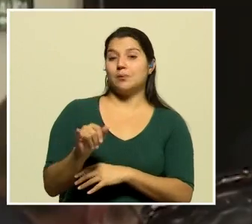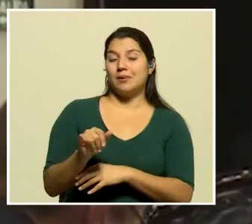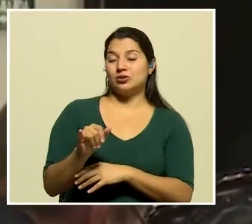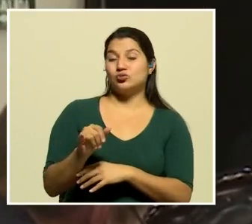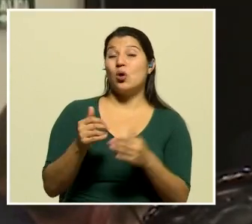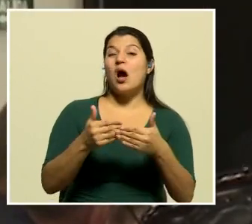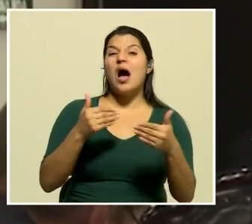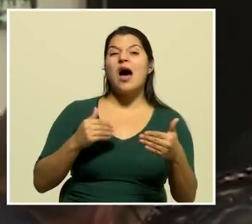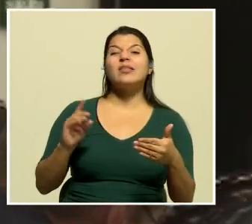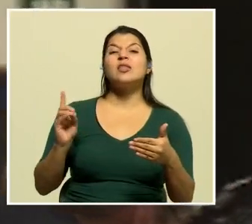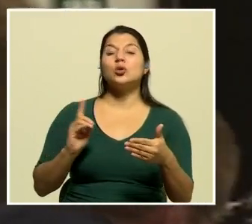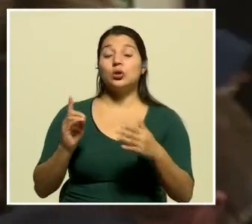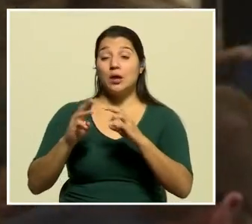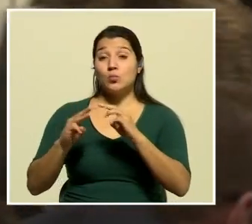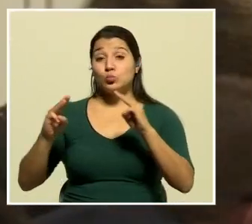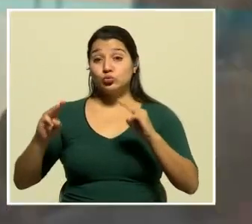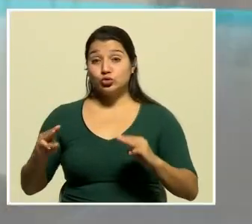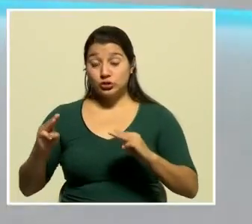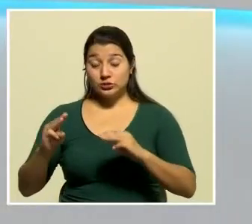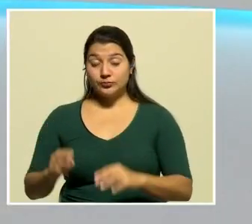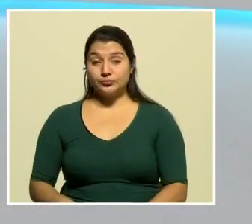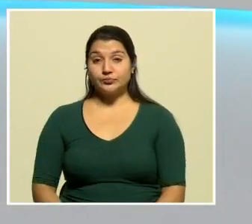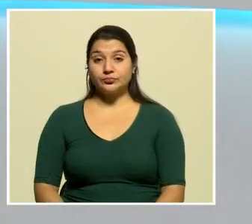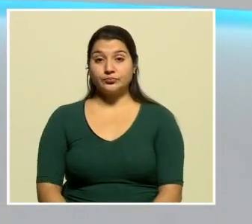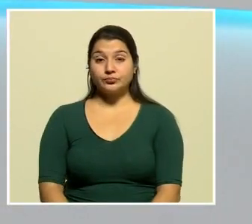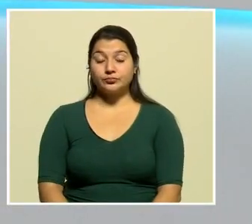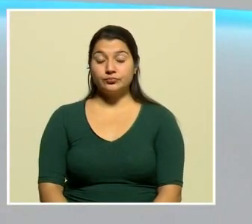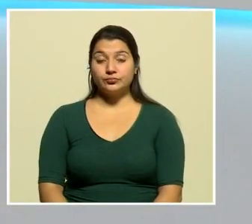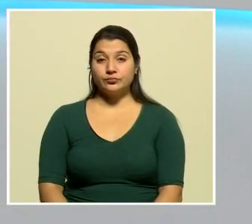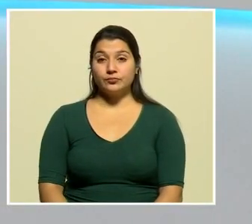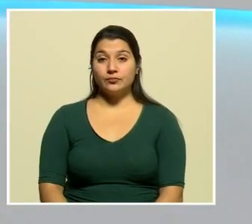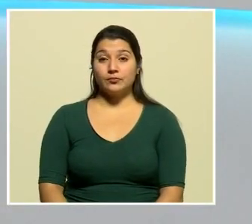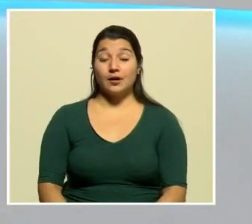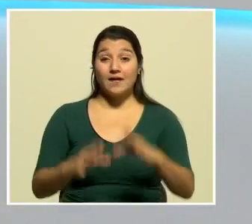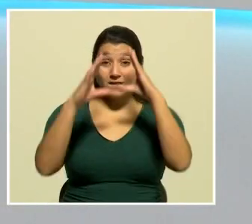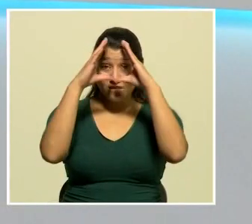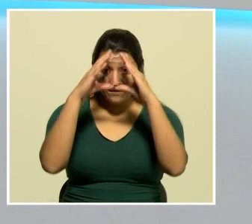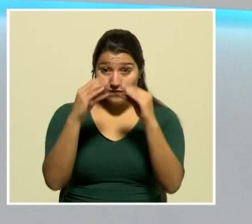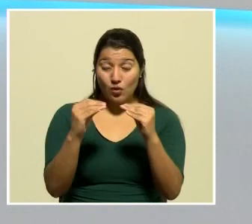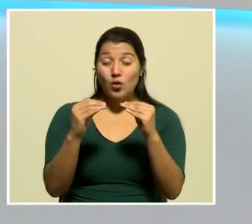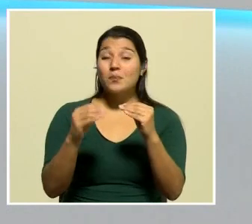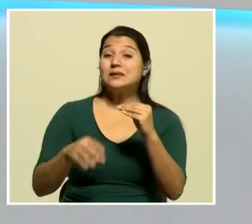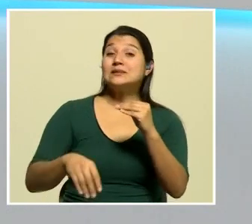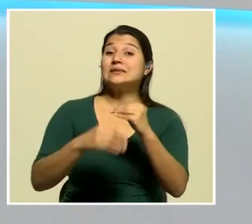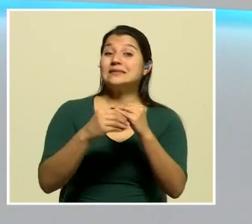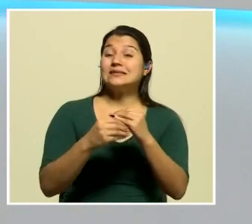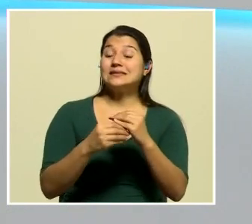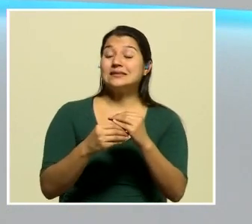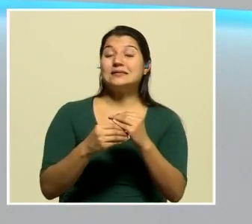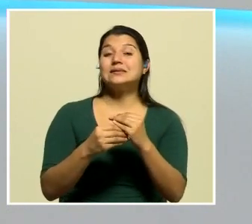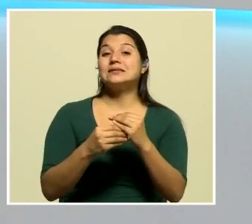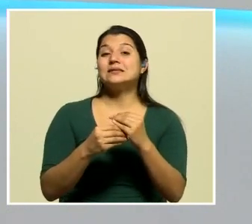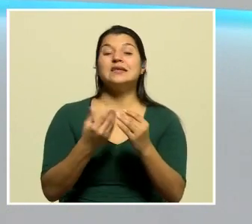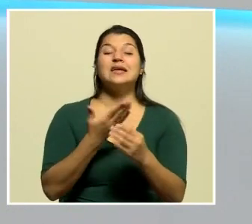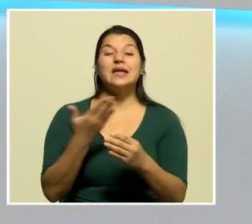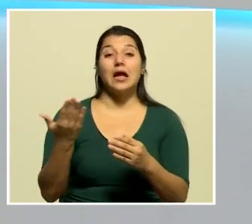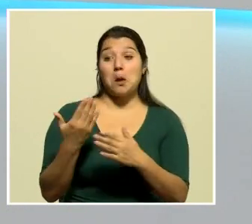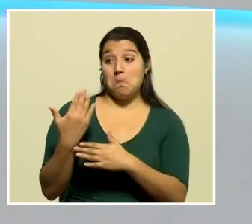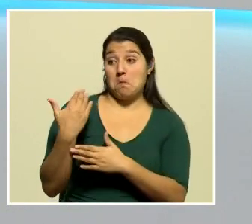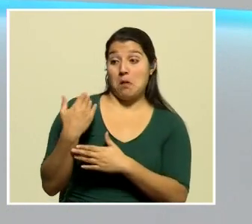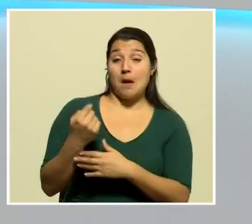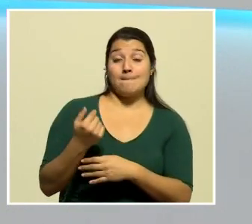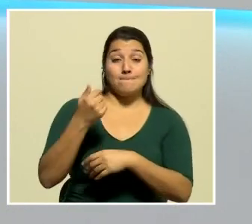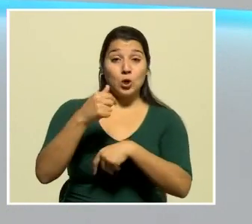el Auditorio Nacional del Museo de los Niños. Y una información que complementa este paquete de noticias es que hace